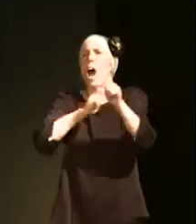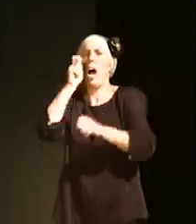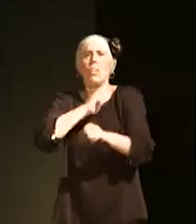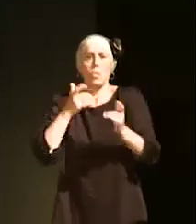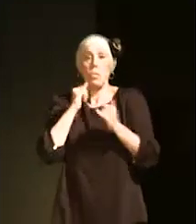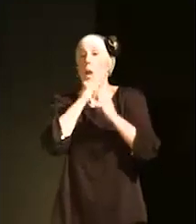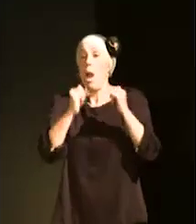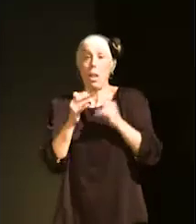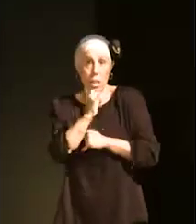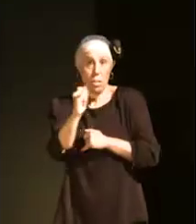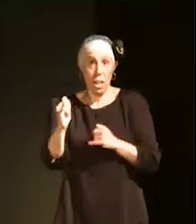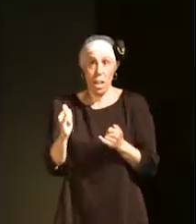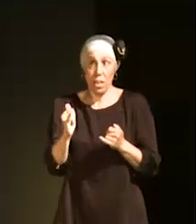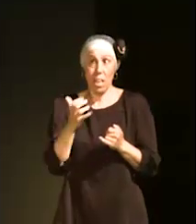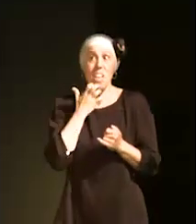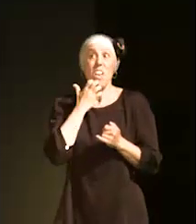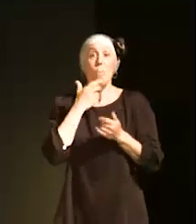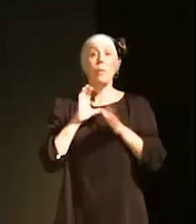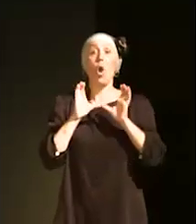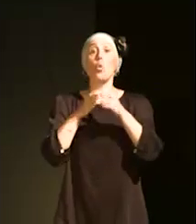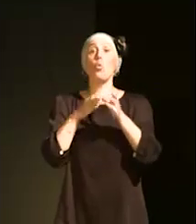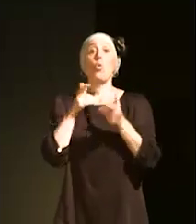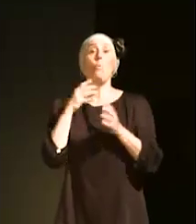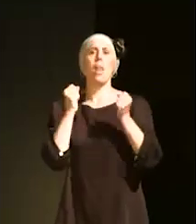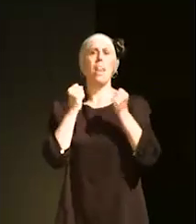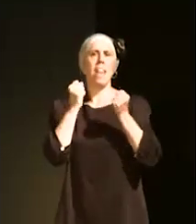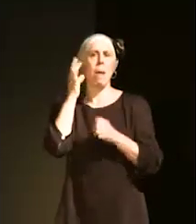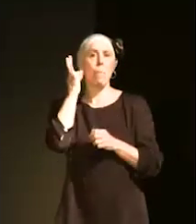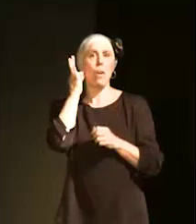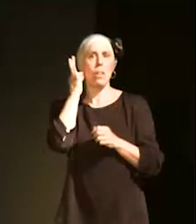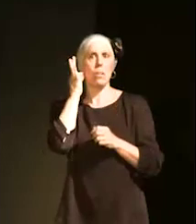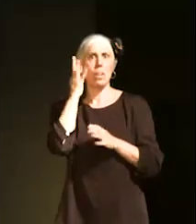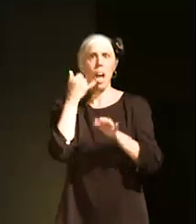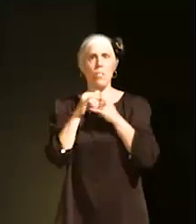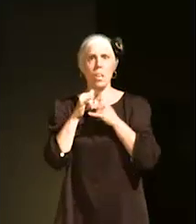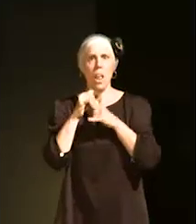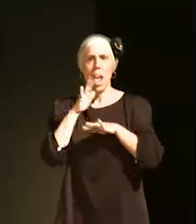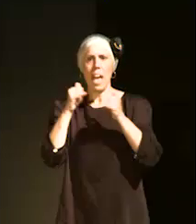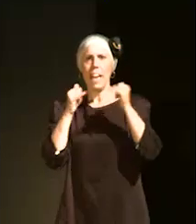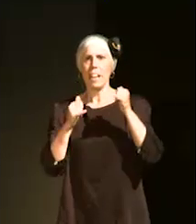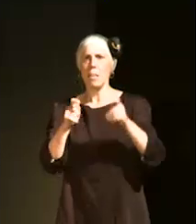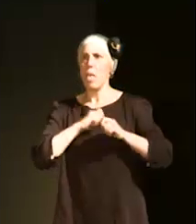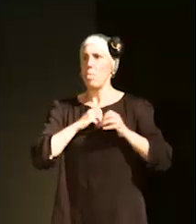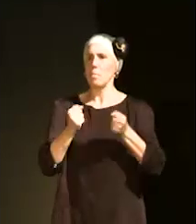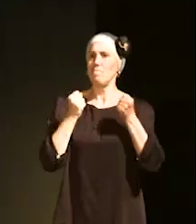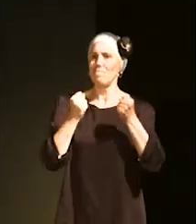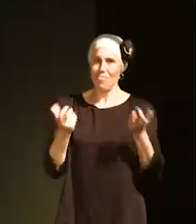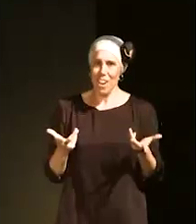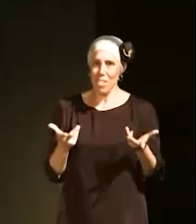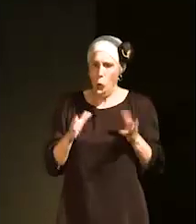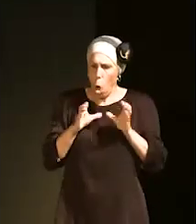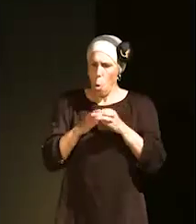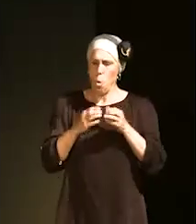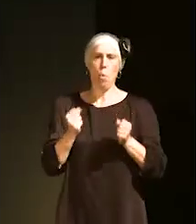en el caso de las poderosas las crisis fortalecieron fortalecieron al grupo